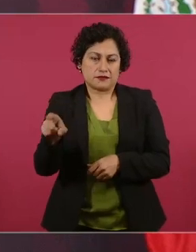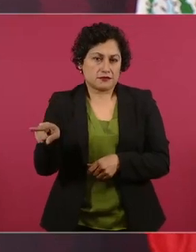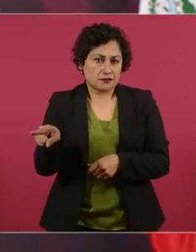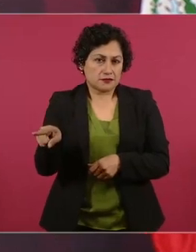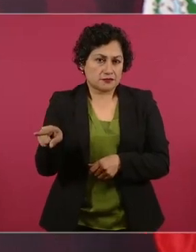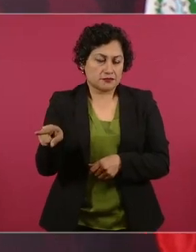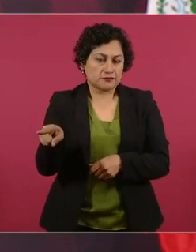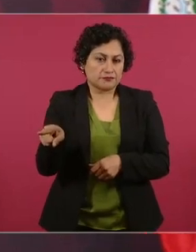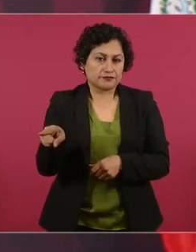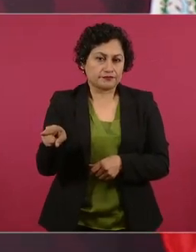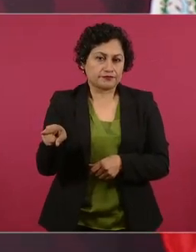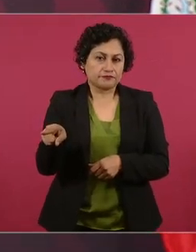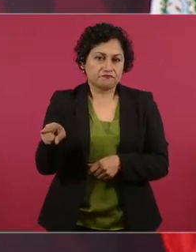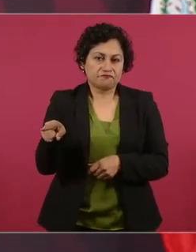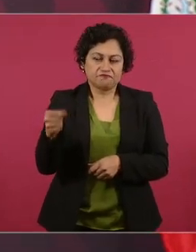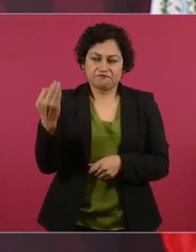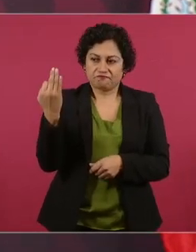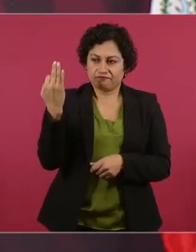este